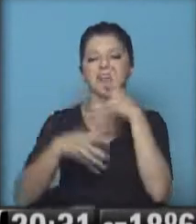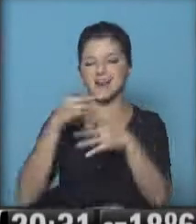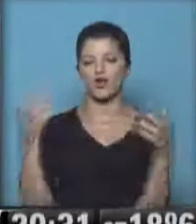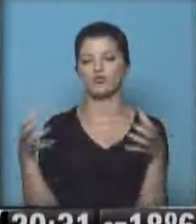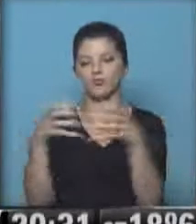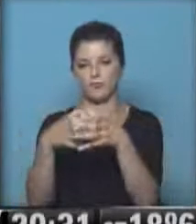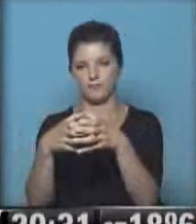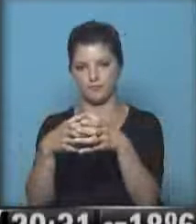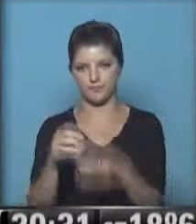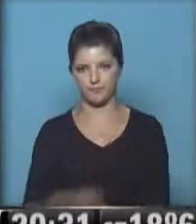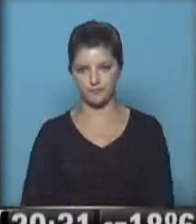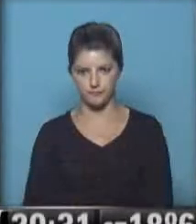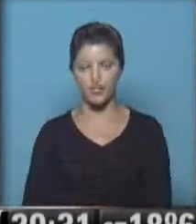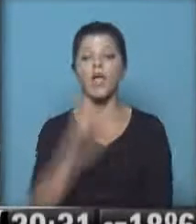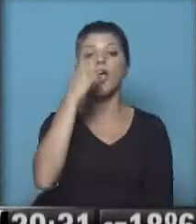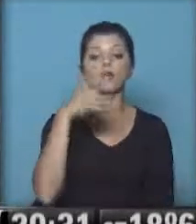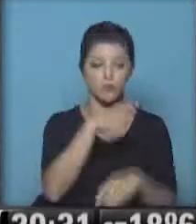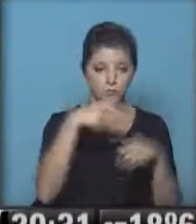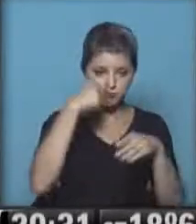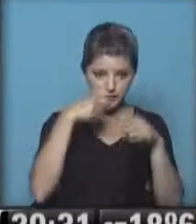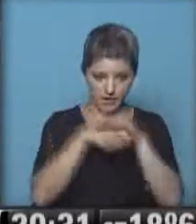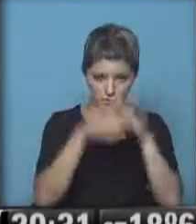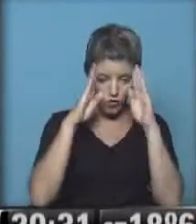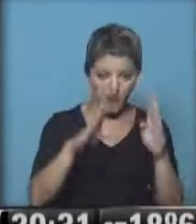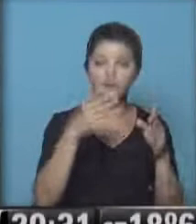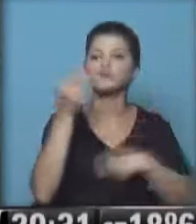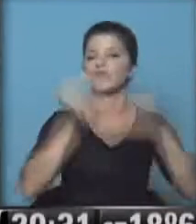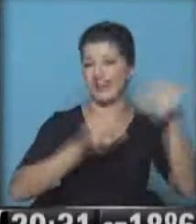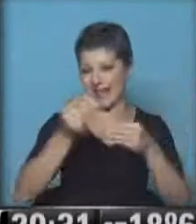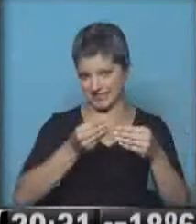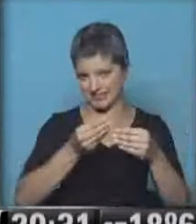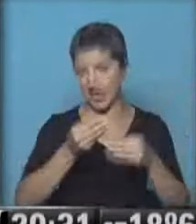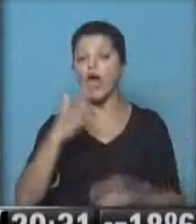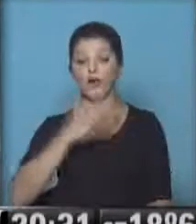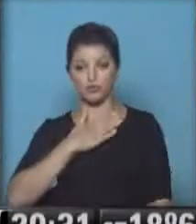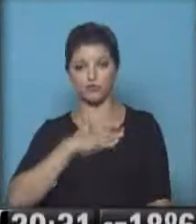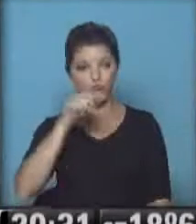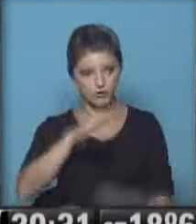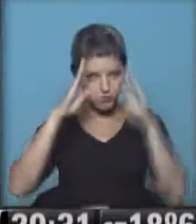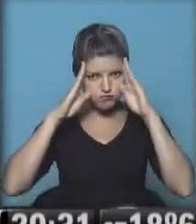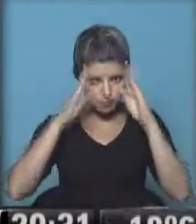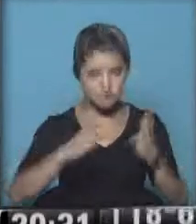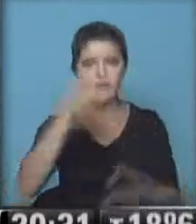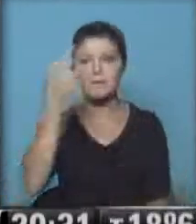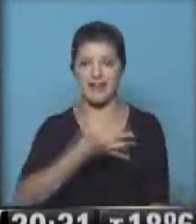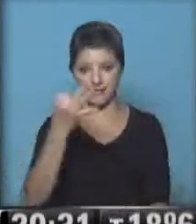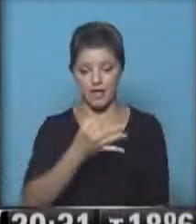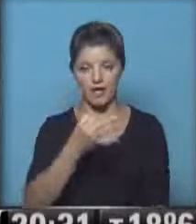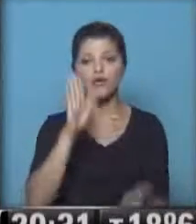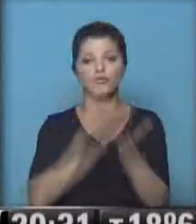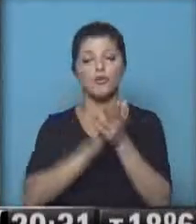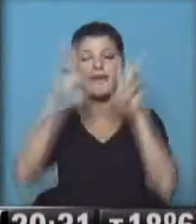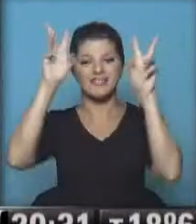Unidos. En un extremo de la droga está el tema de las finanzas. Estamos atacando verdaderamente el tema